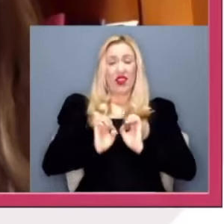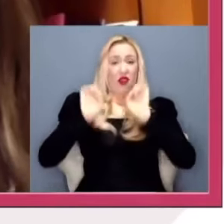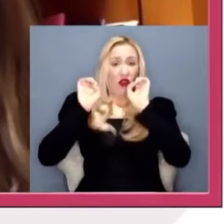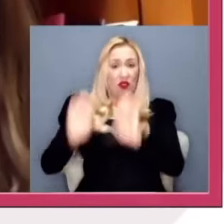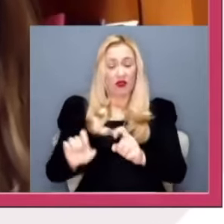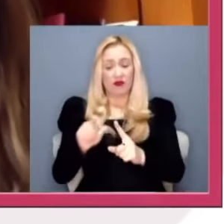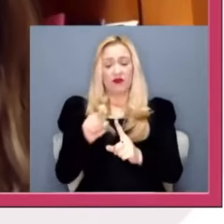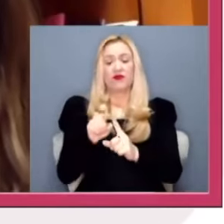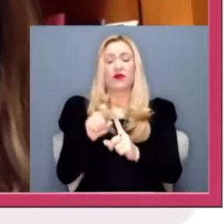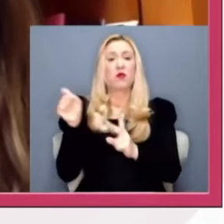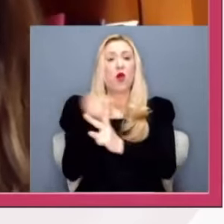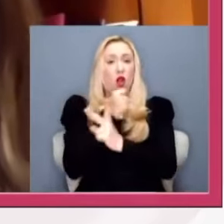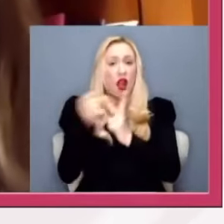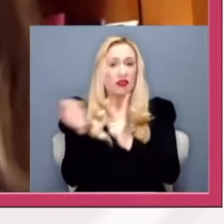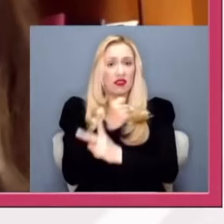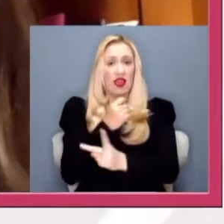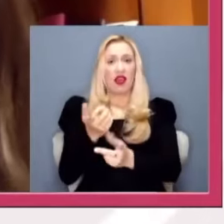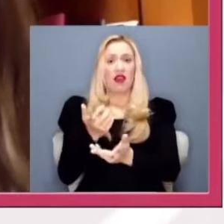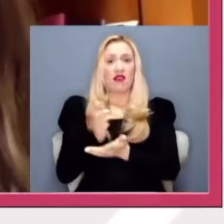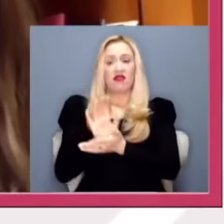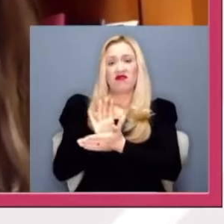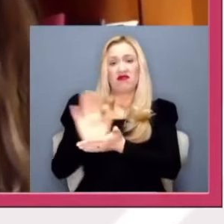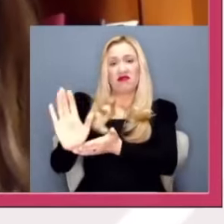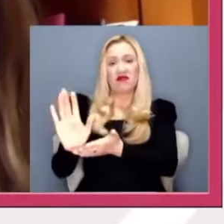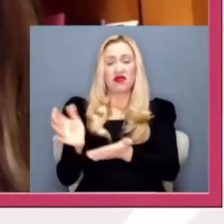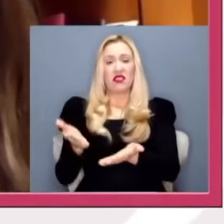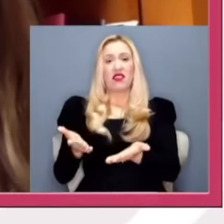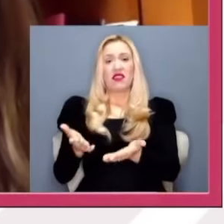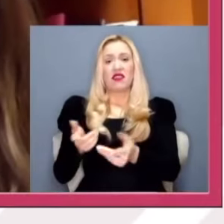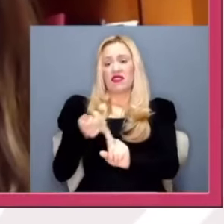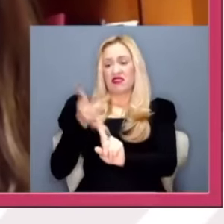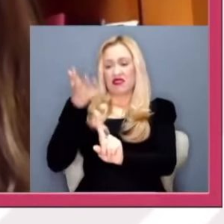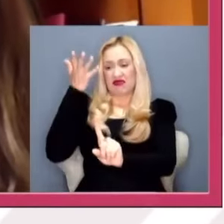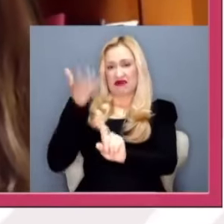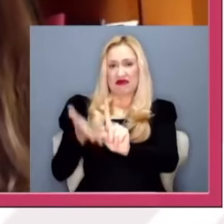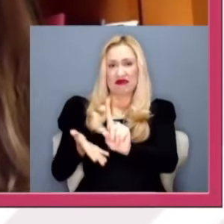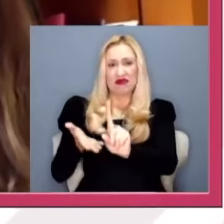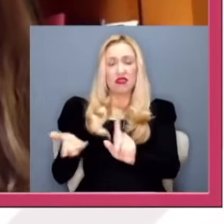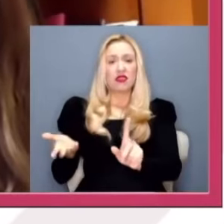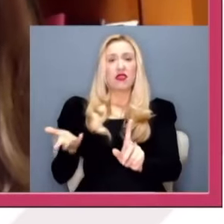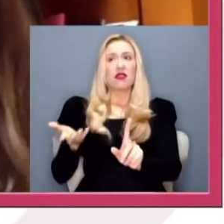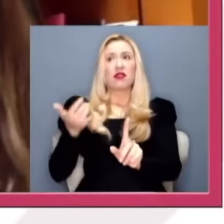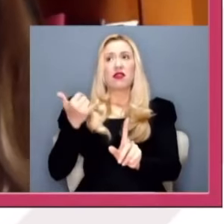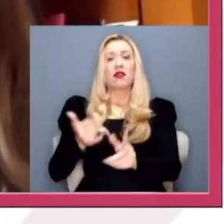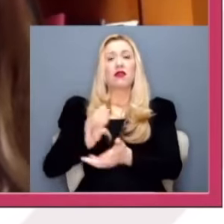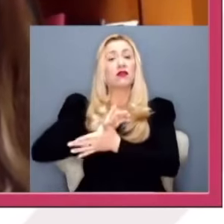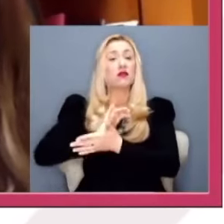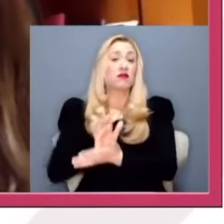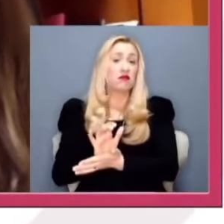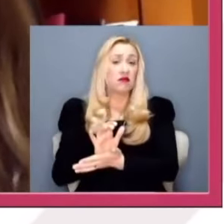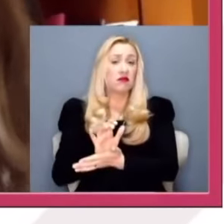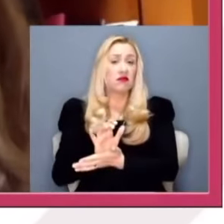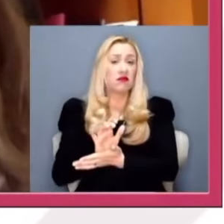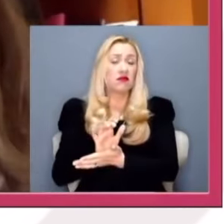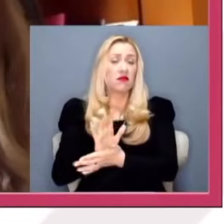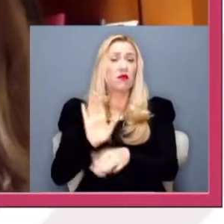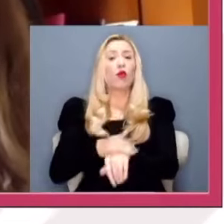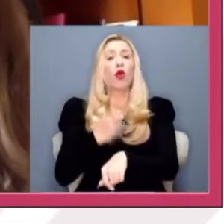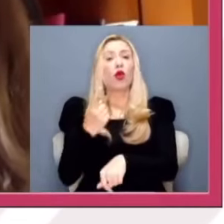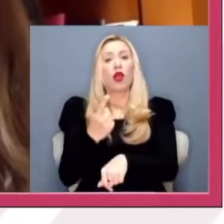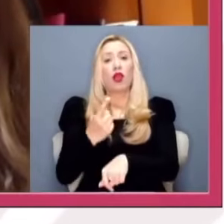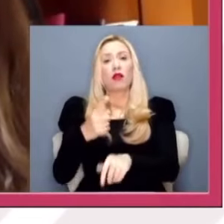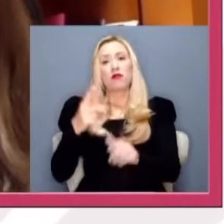violencia, estigmatización, exclusión social y discriminación de la que son objeto las personas que no se ajustan a las normas